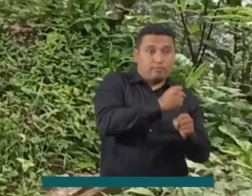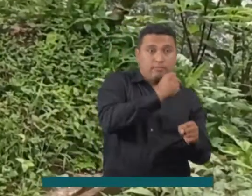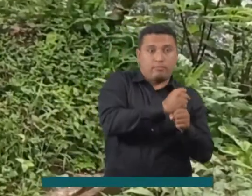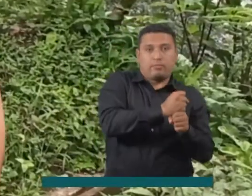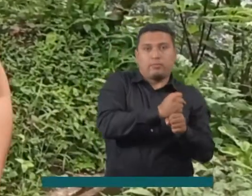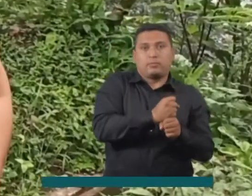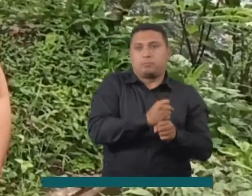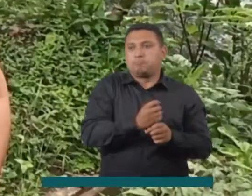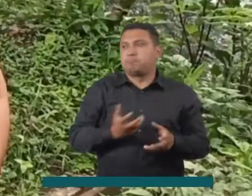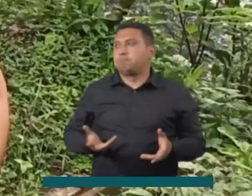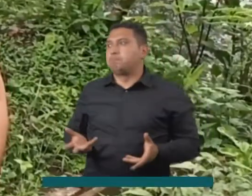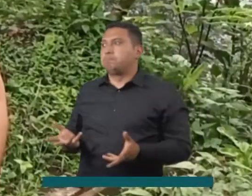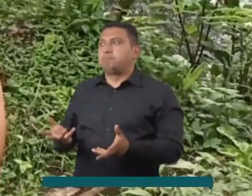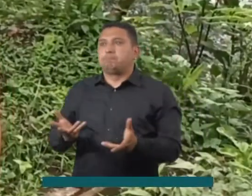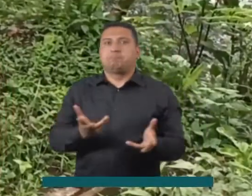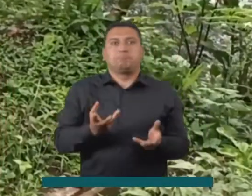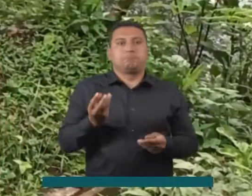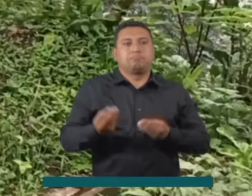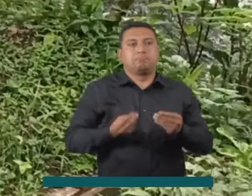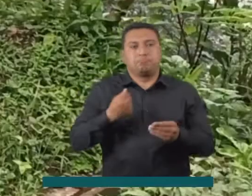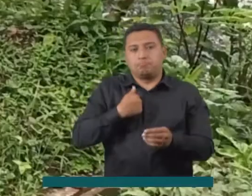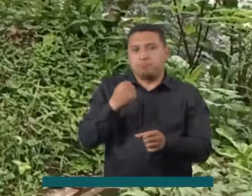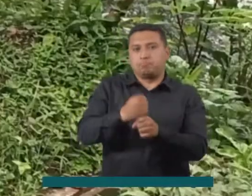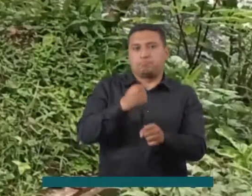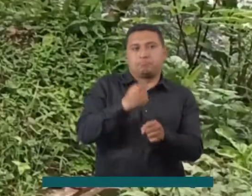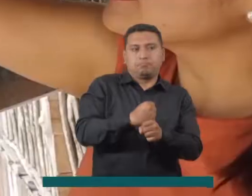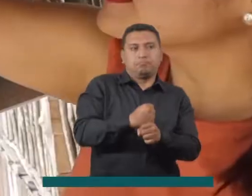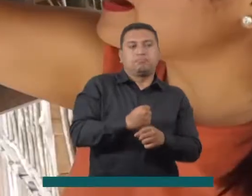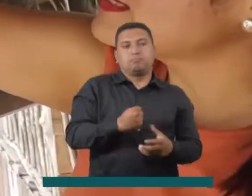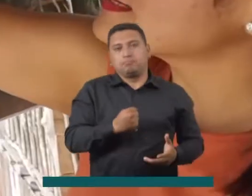nuestro personal de trabajo pues se quedan sin labor,